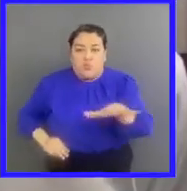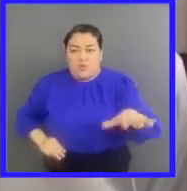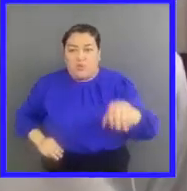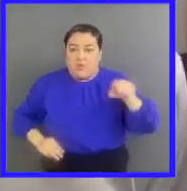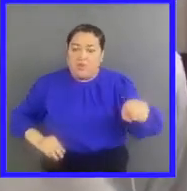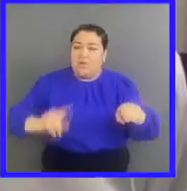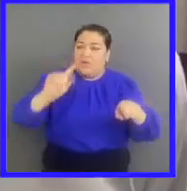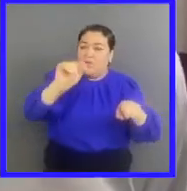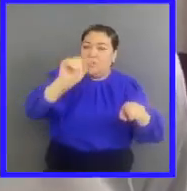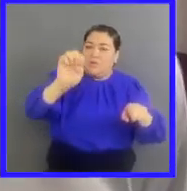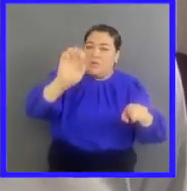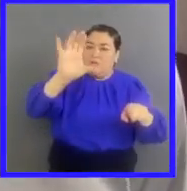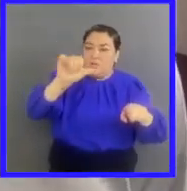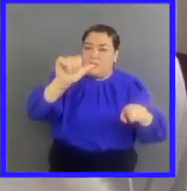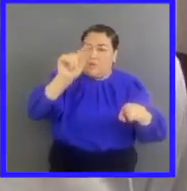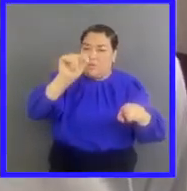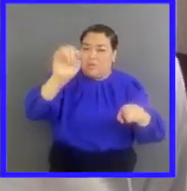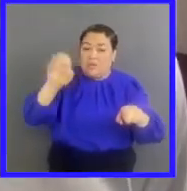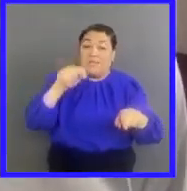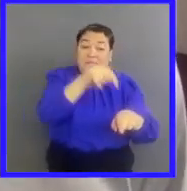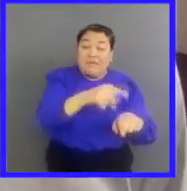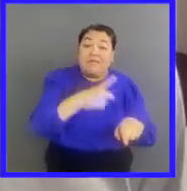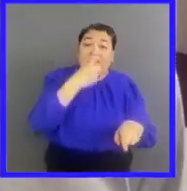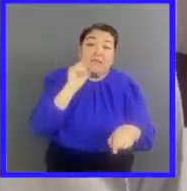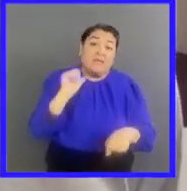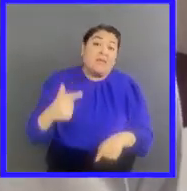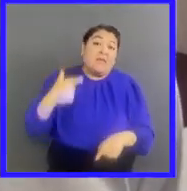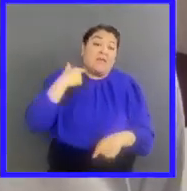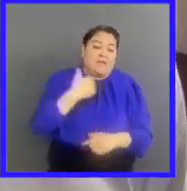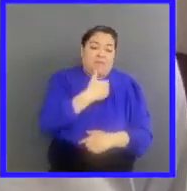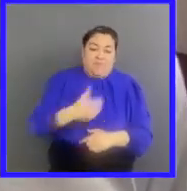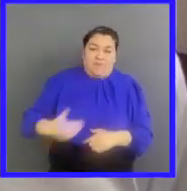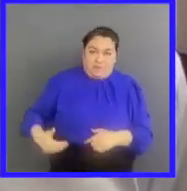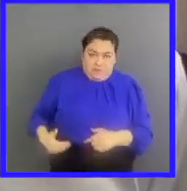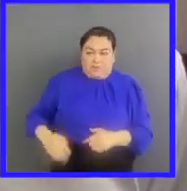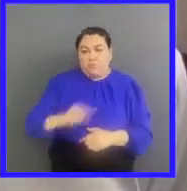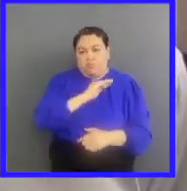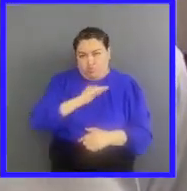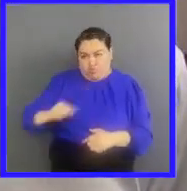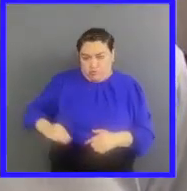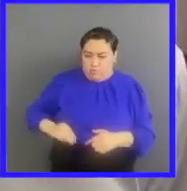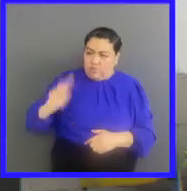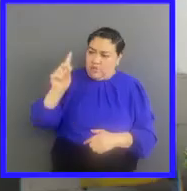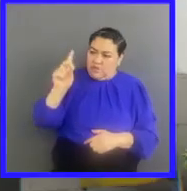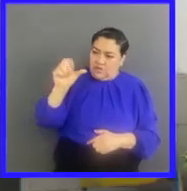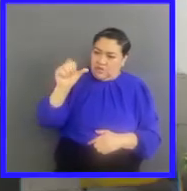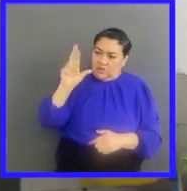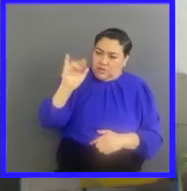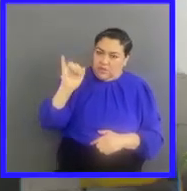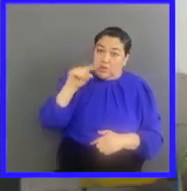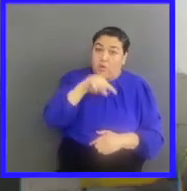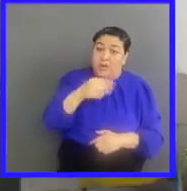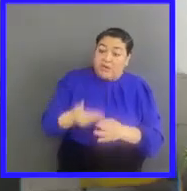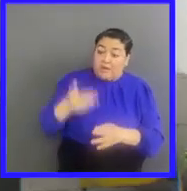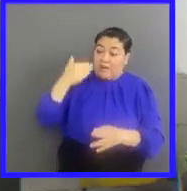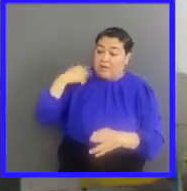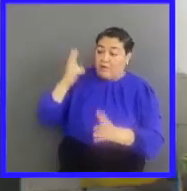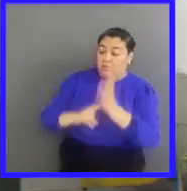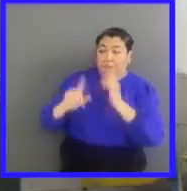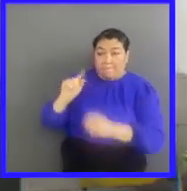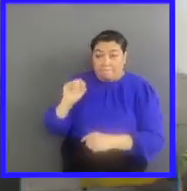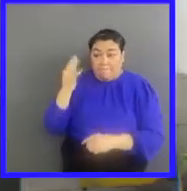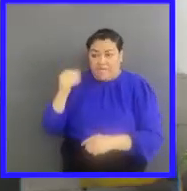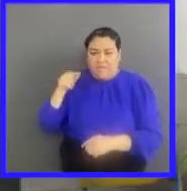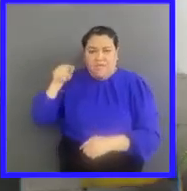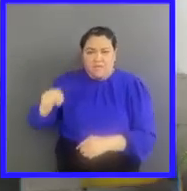Ahí se argumenta que el expresidente municipal, Darío Benítez, en 2023, al emitir expresiones denigrantes contra el director